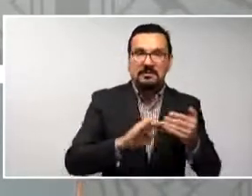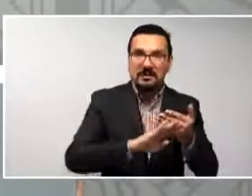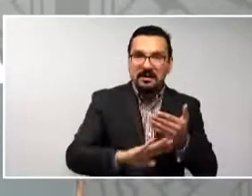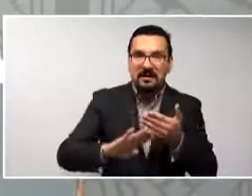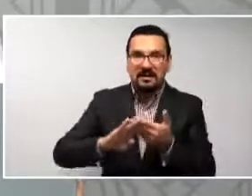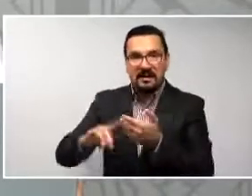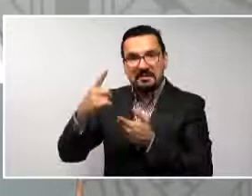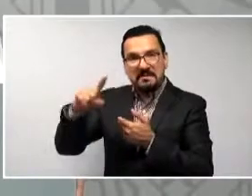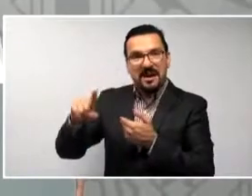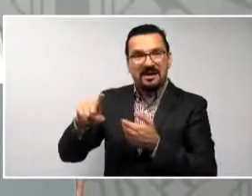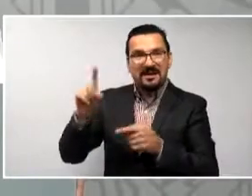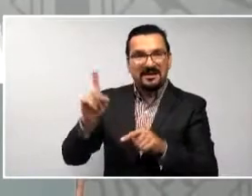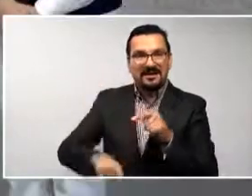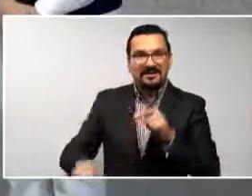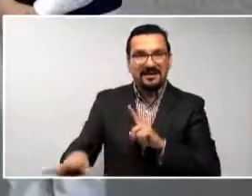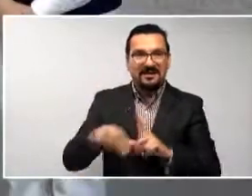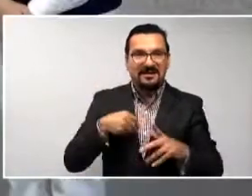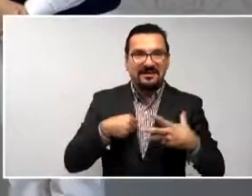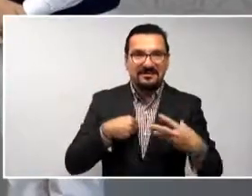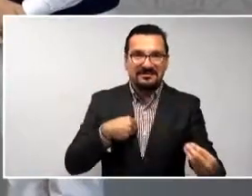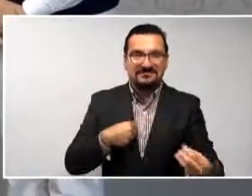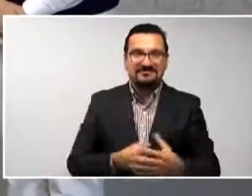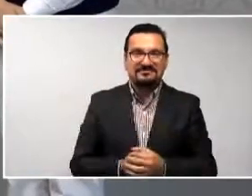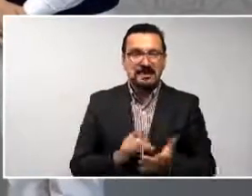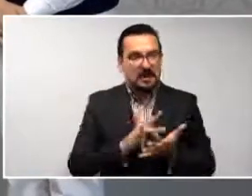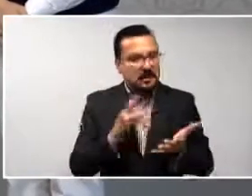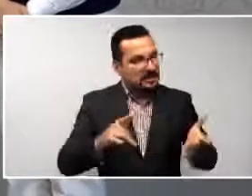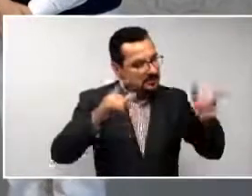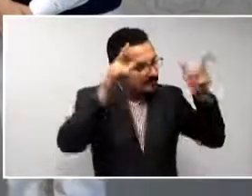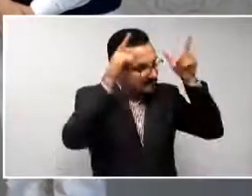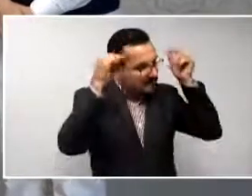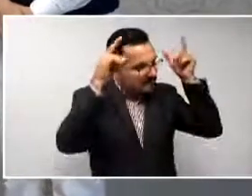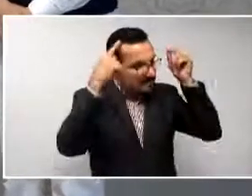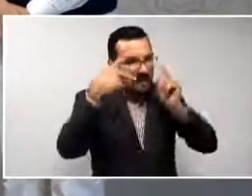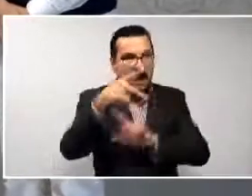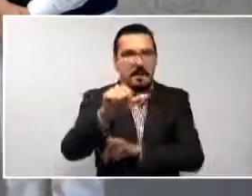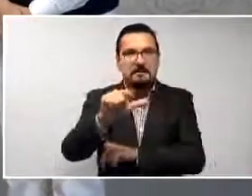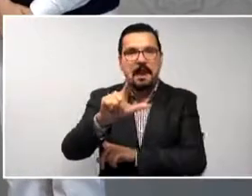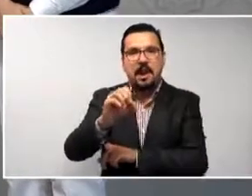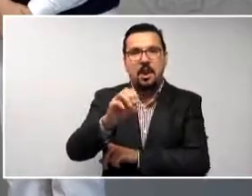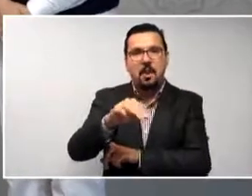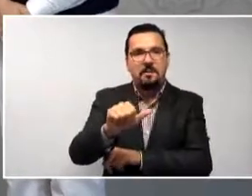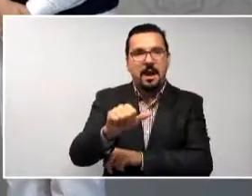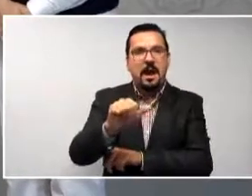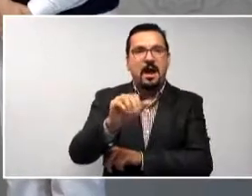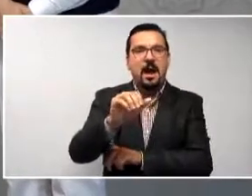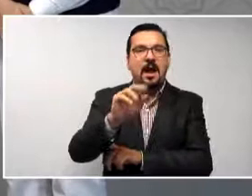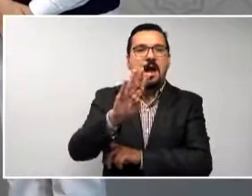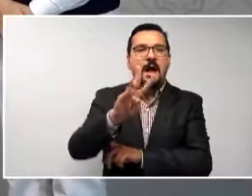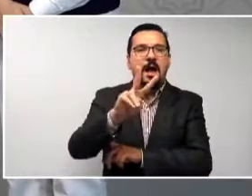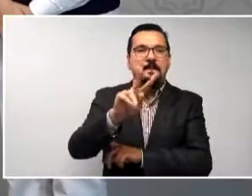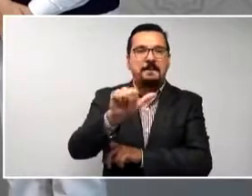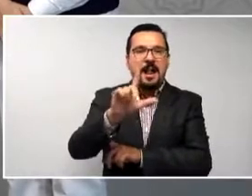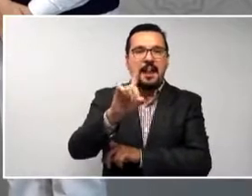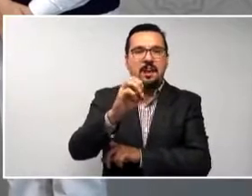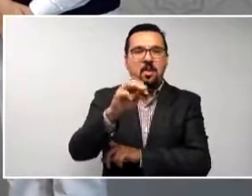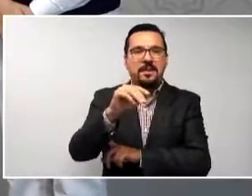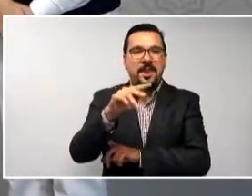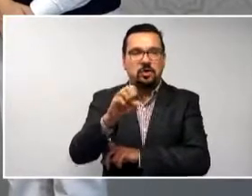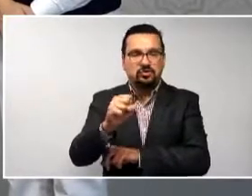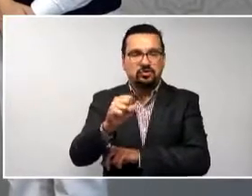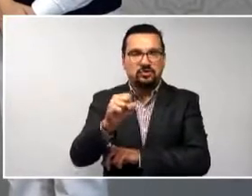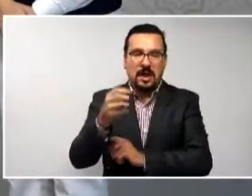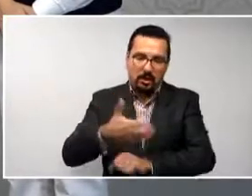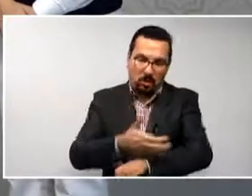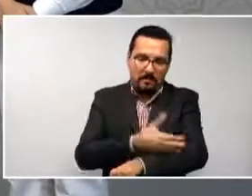pandemia muchas gracias a la enfermera paloma valdovinos por acompañarnos esta noche y les